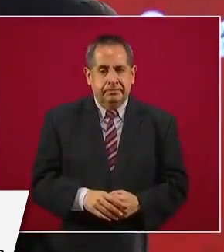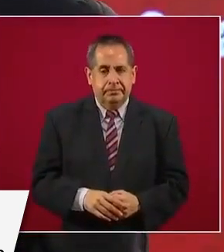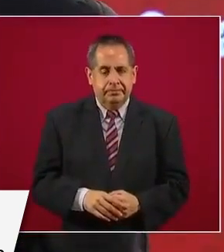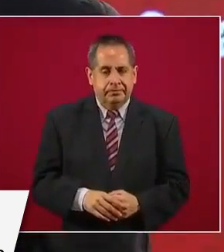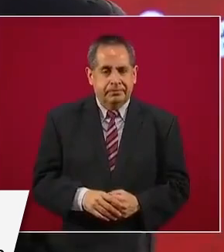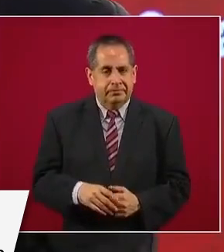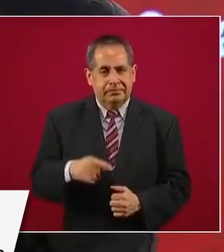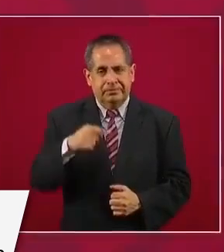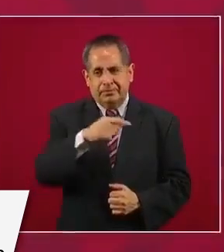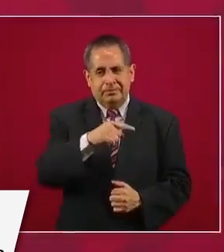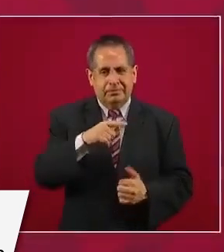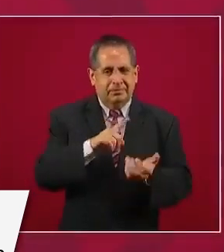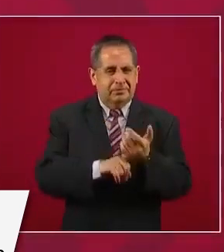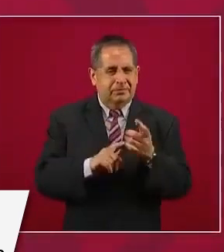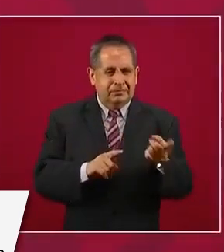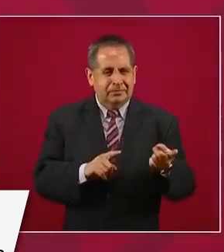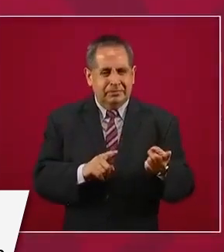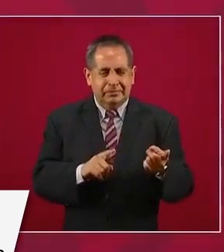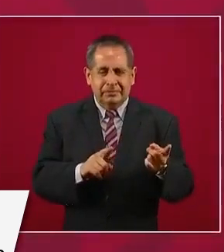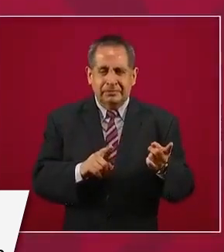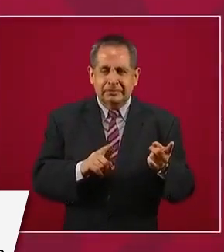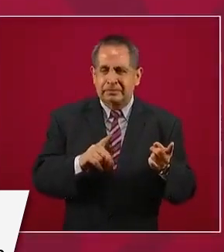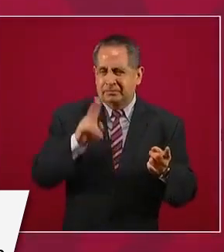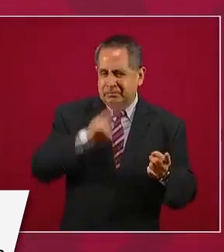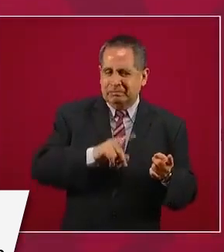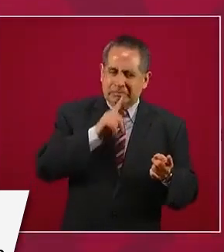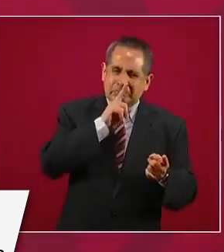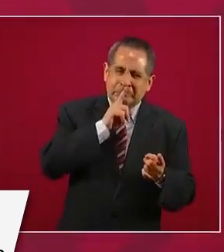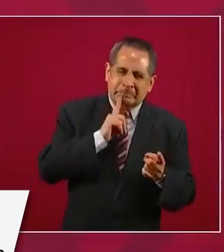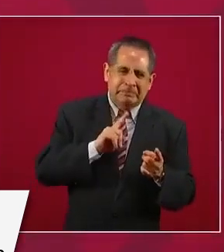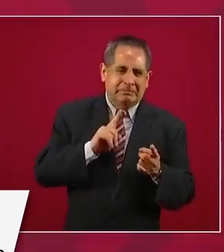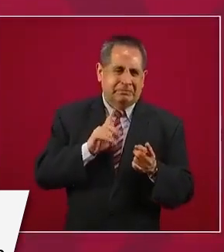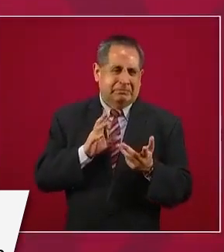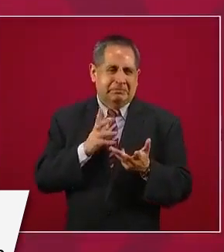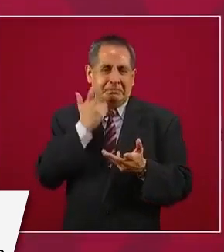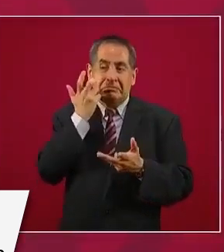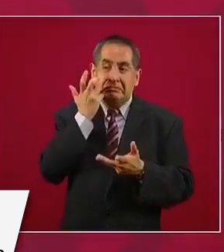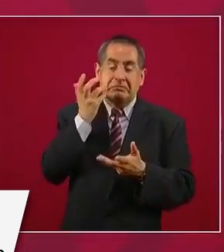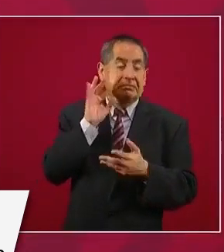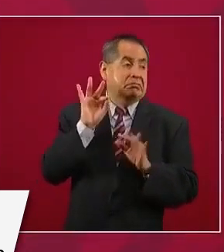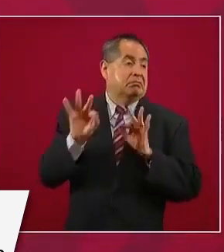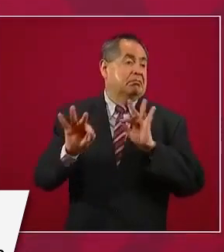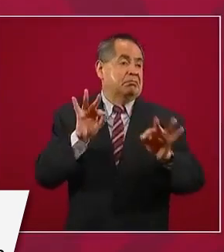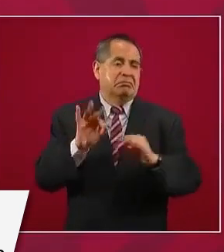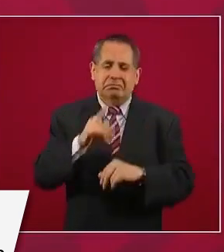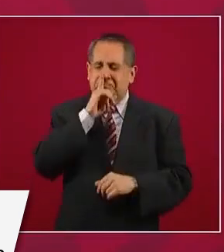verdades a medias a veces son mentiras completas.